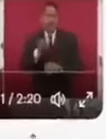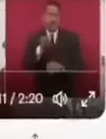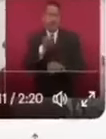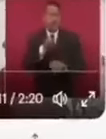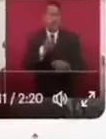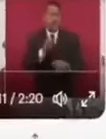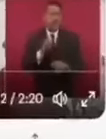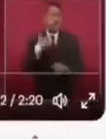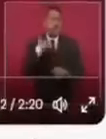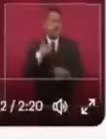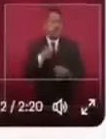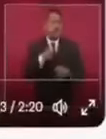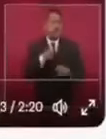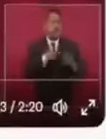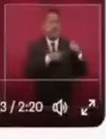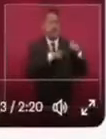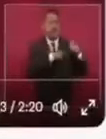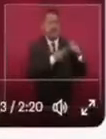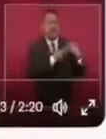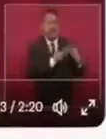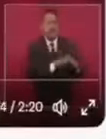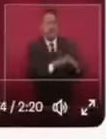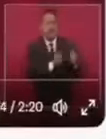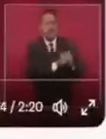antiguo régimen.